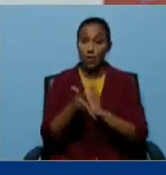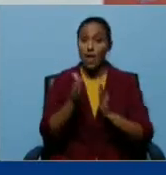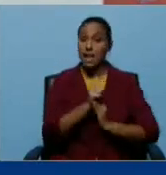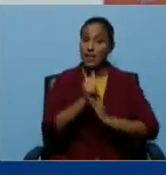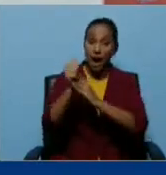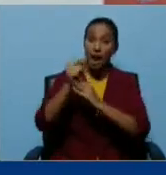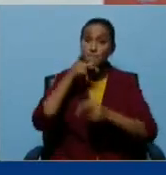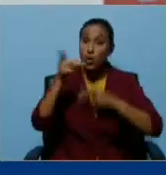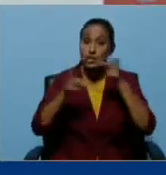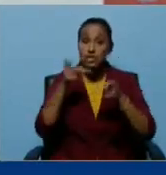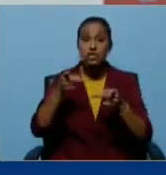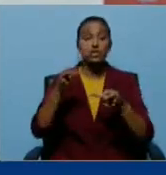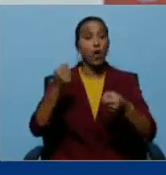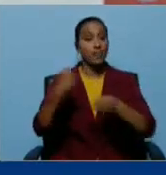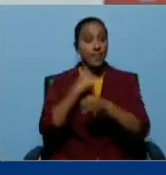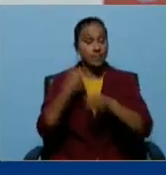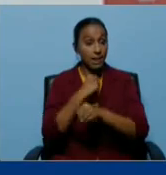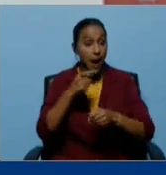de gestión política.